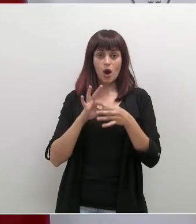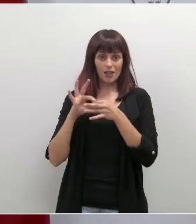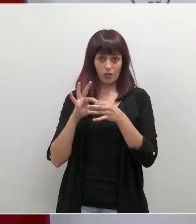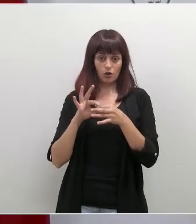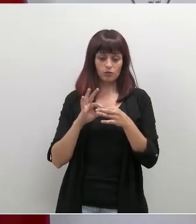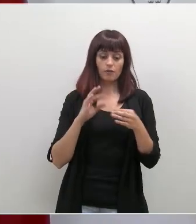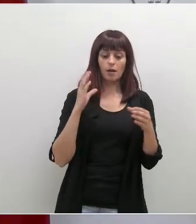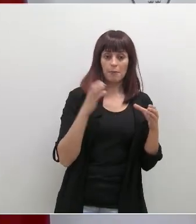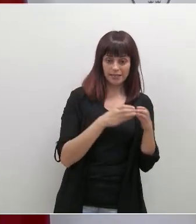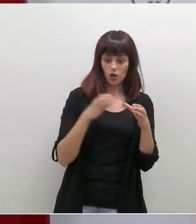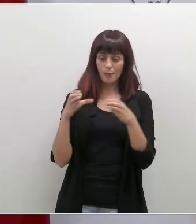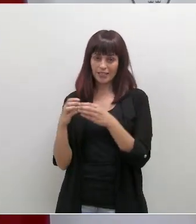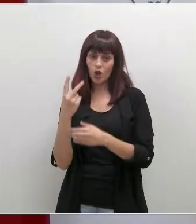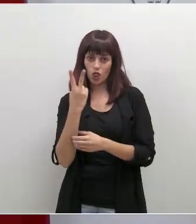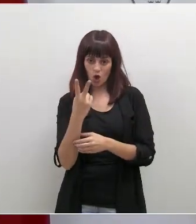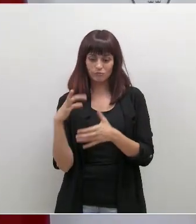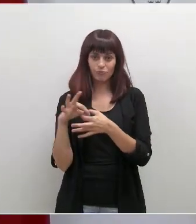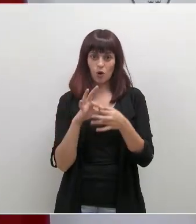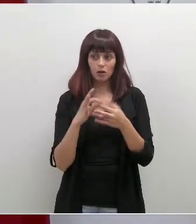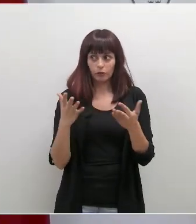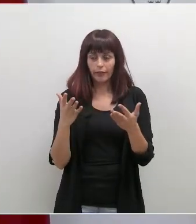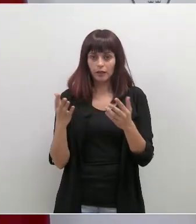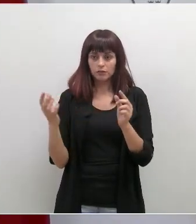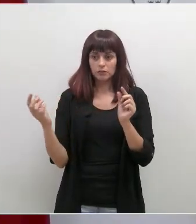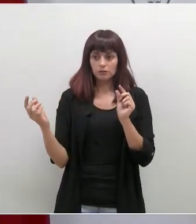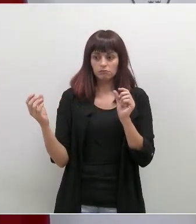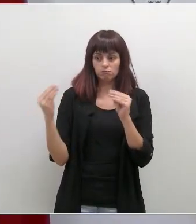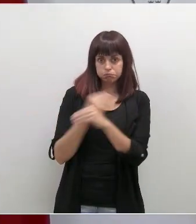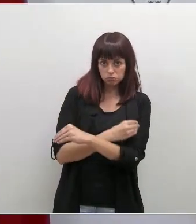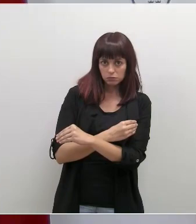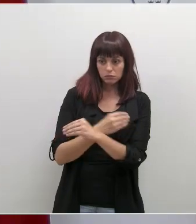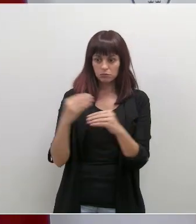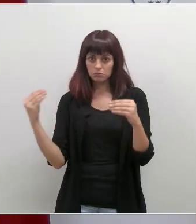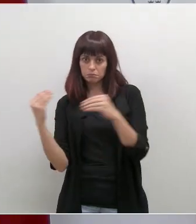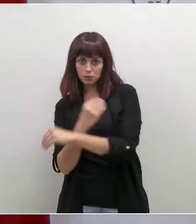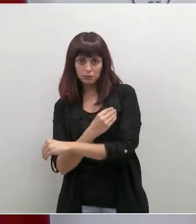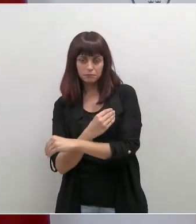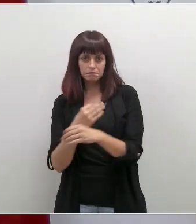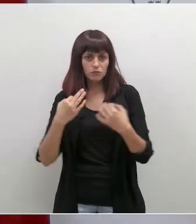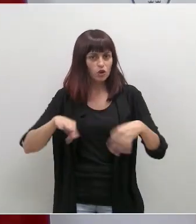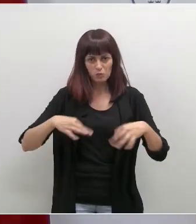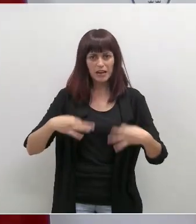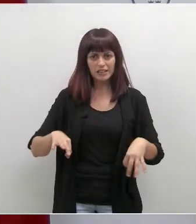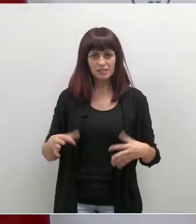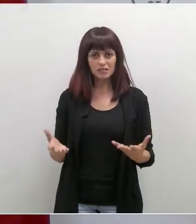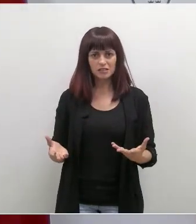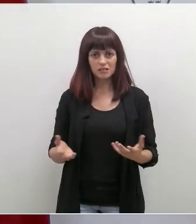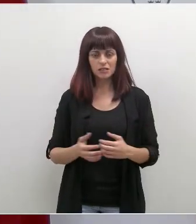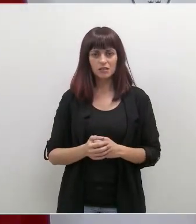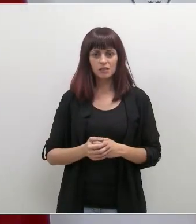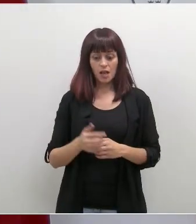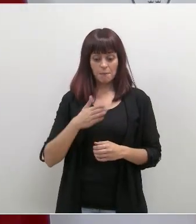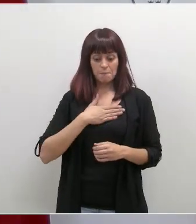formado por 2 partidos. Las discrepancias entre 2 partidos políticos son normales. El partido al que